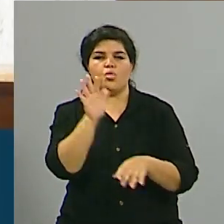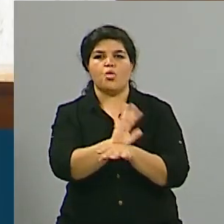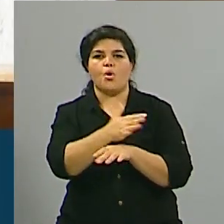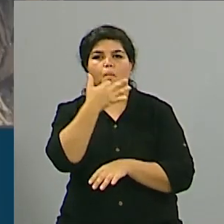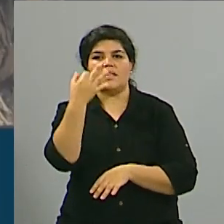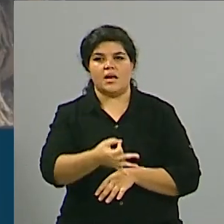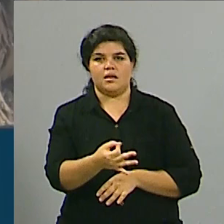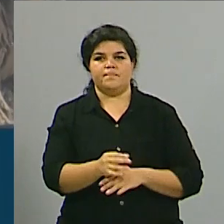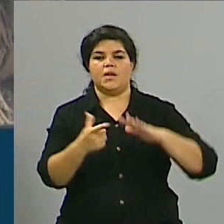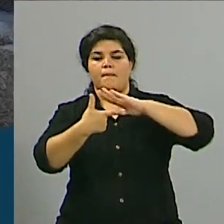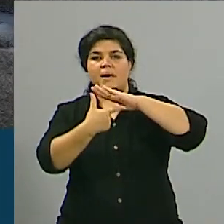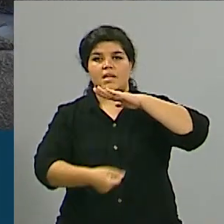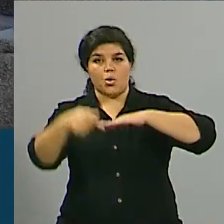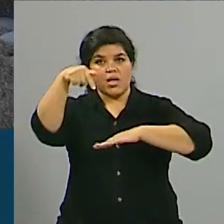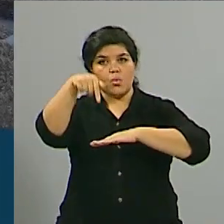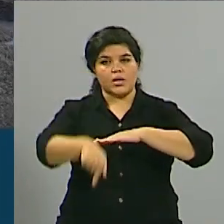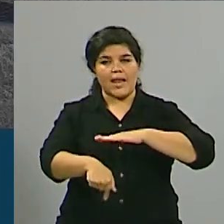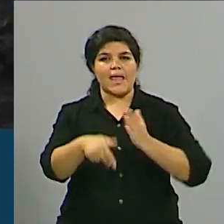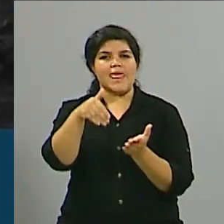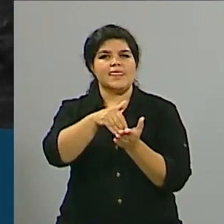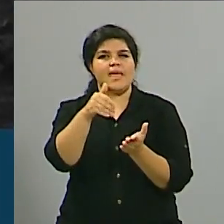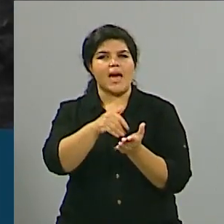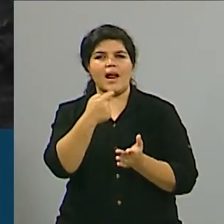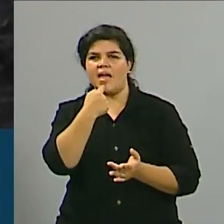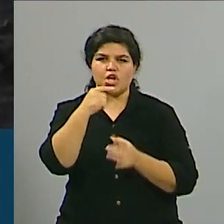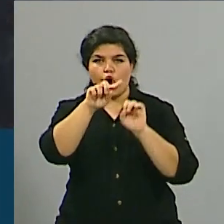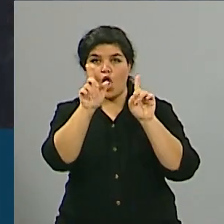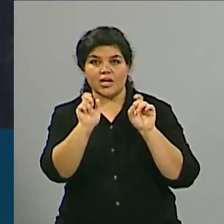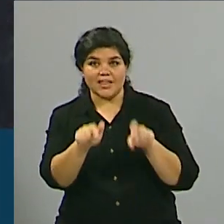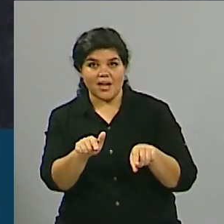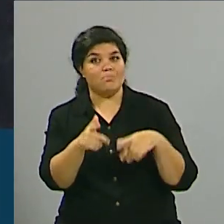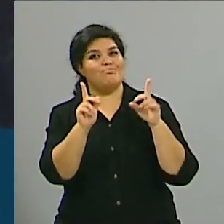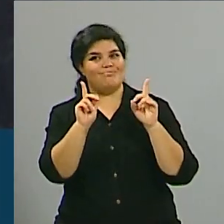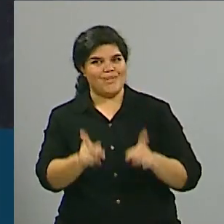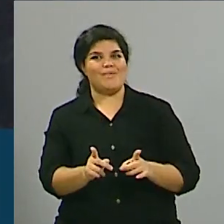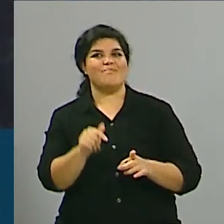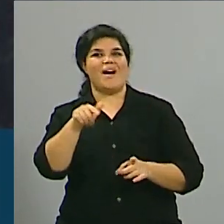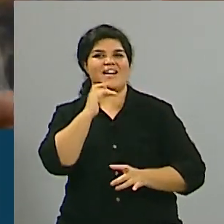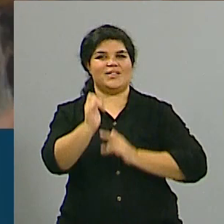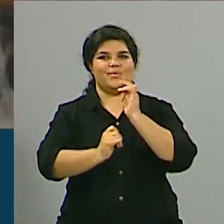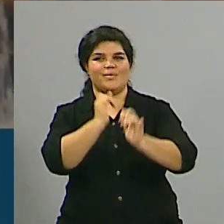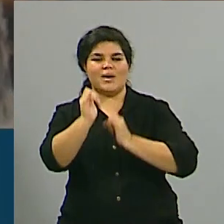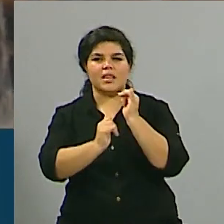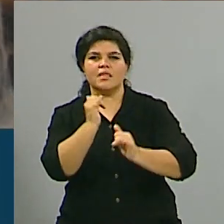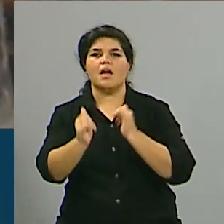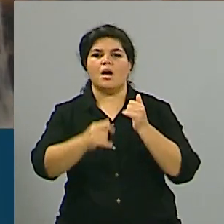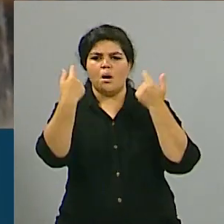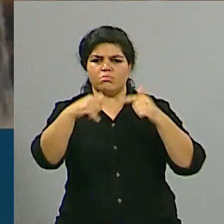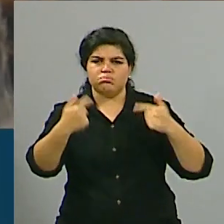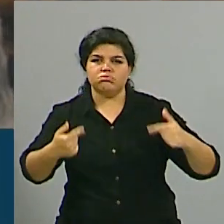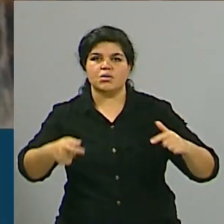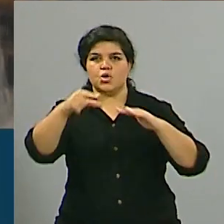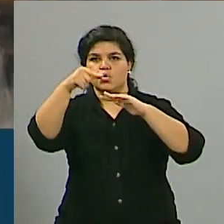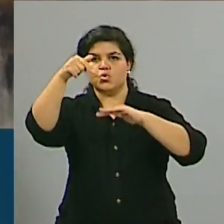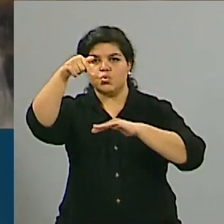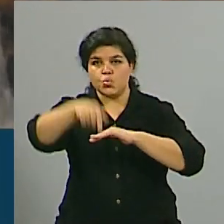Patagonia Austral Terra Incógnita, que va a traer sin duda un material sumamente interesante del sur de